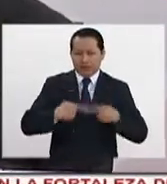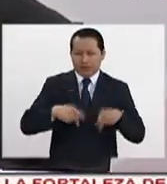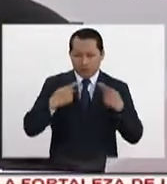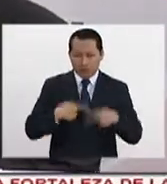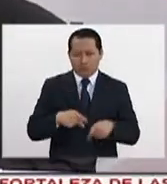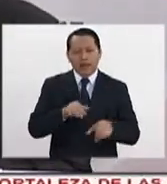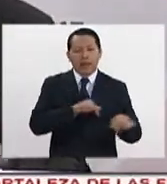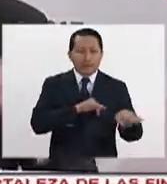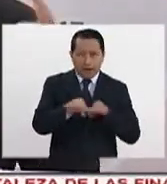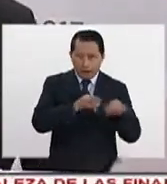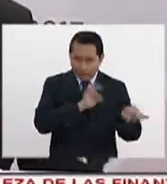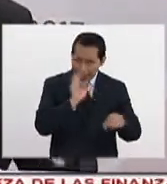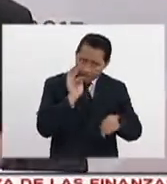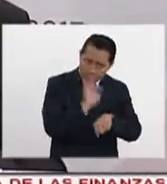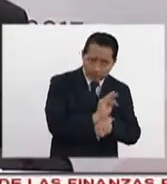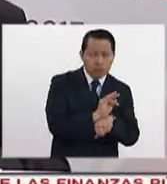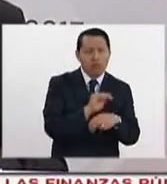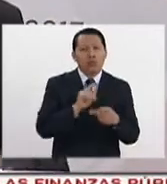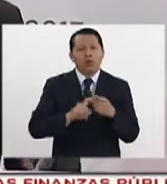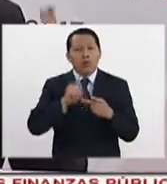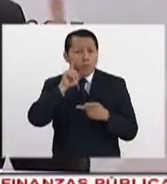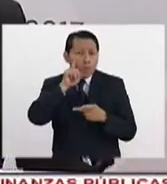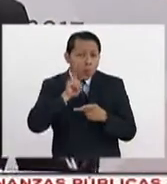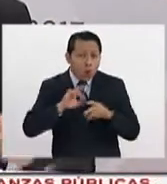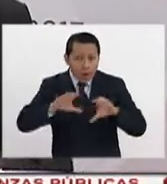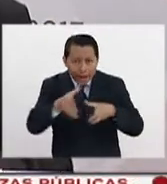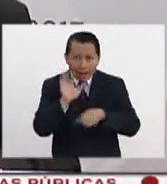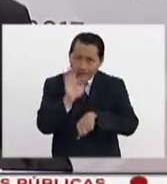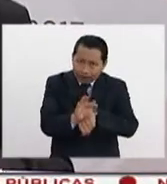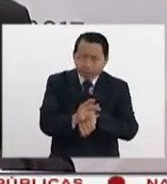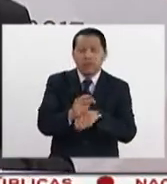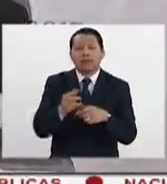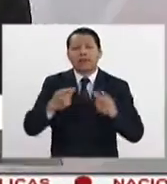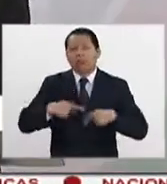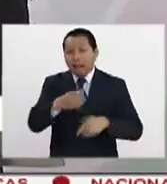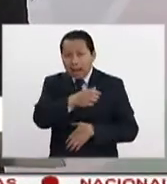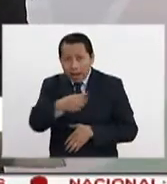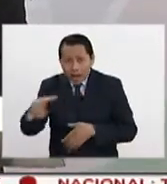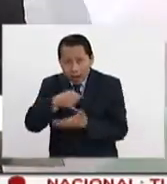los trabajadores, a las mujeres, a los campesinos.